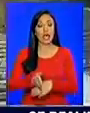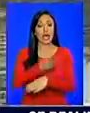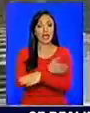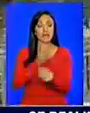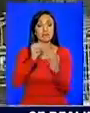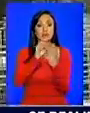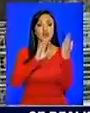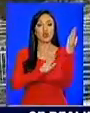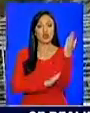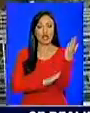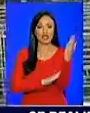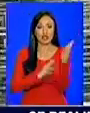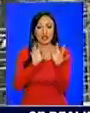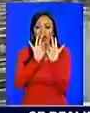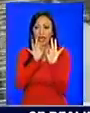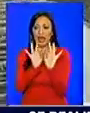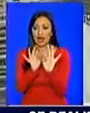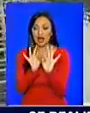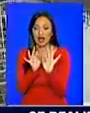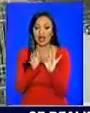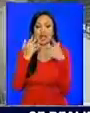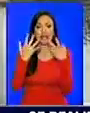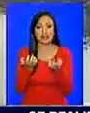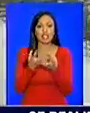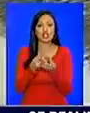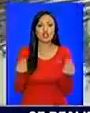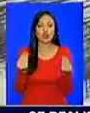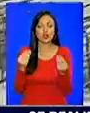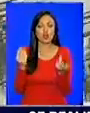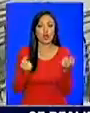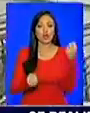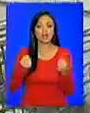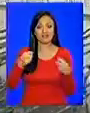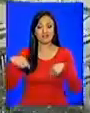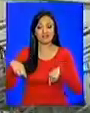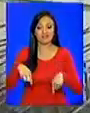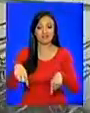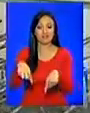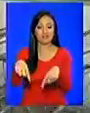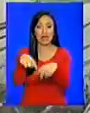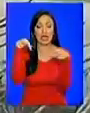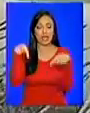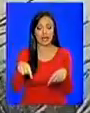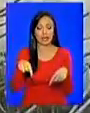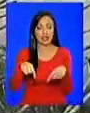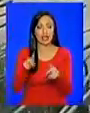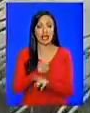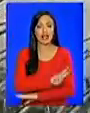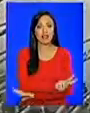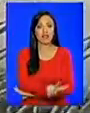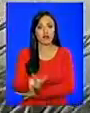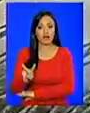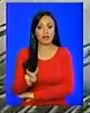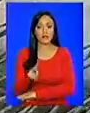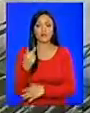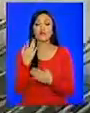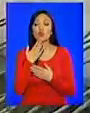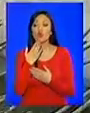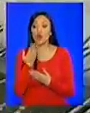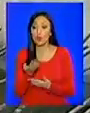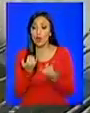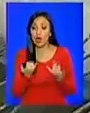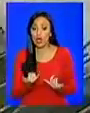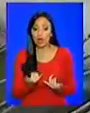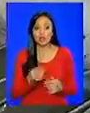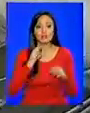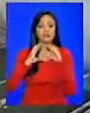del proyecto Armenia 1, que prevé dar solución vial acá al sector del Valle de los Chillos. ¿En qué situación se encuentra? Vamos a conversar en